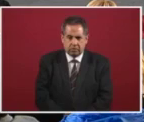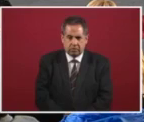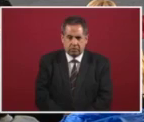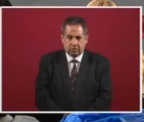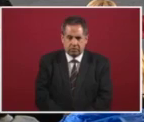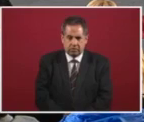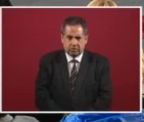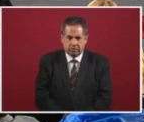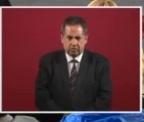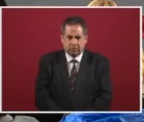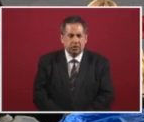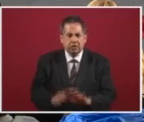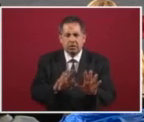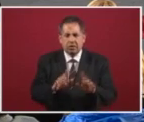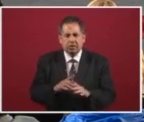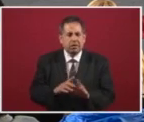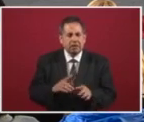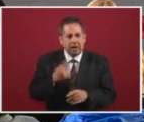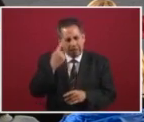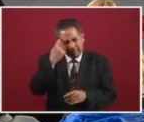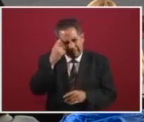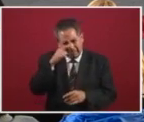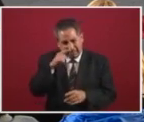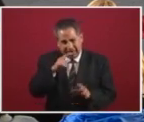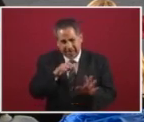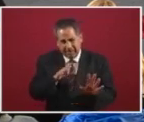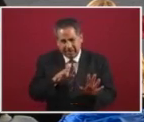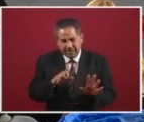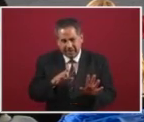Pero vamos a, ya que andamos